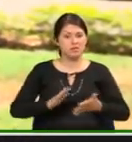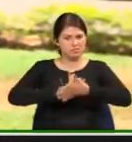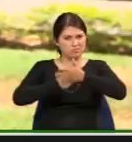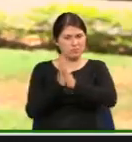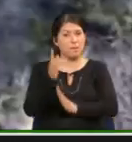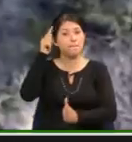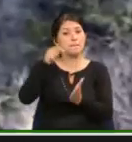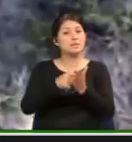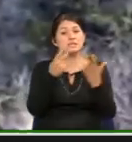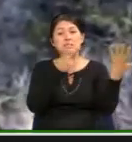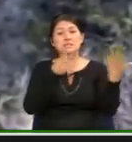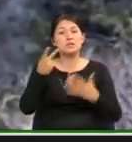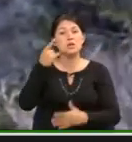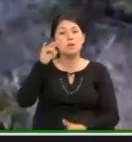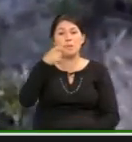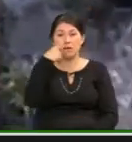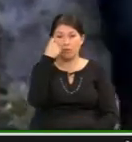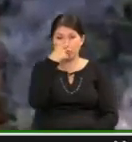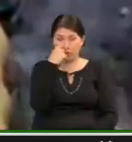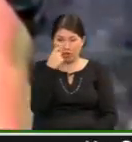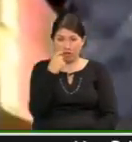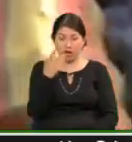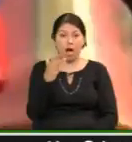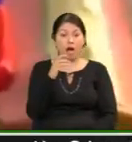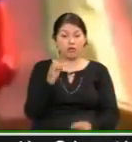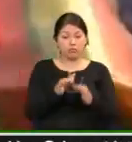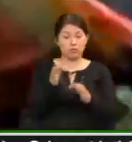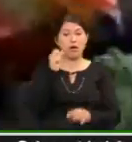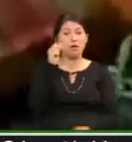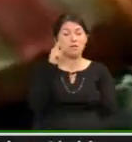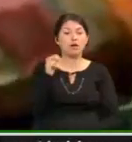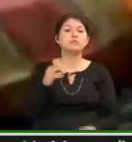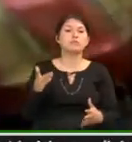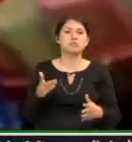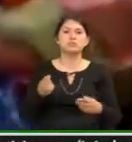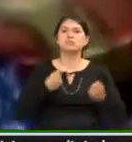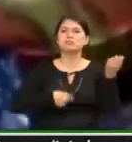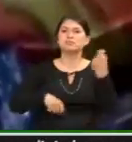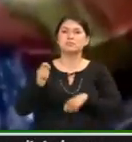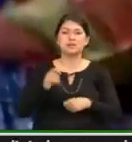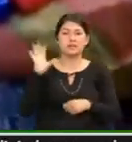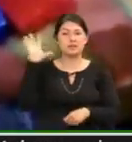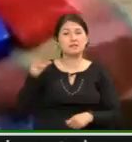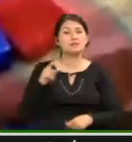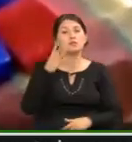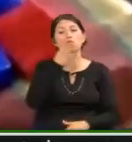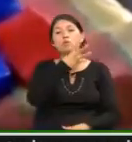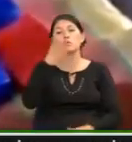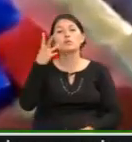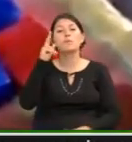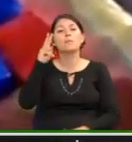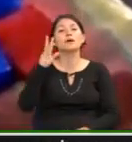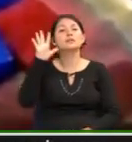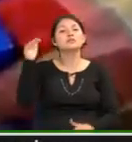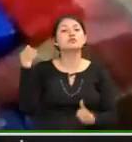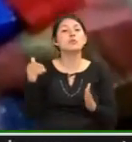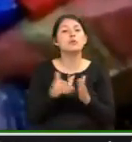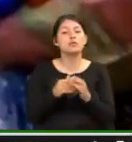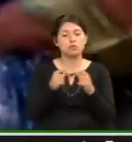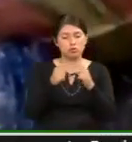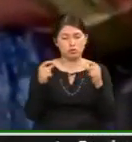de esos 1.700 kilos de marihuana en Ábrego Norte de Santander, se dejó de comercializar en la región cerca de 425 mil